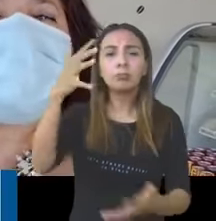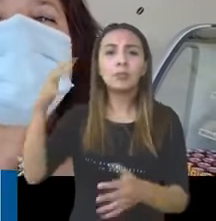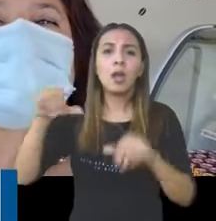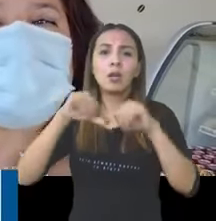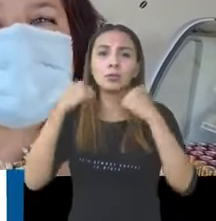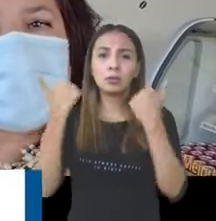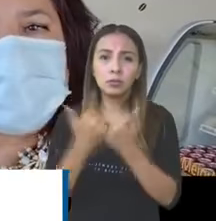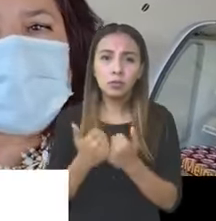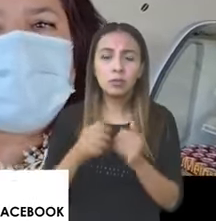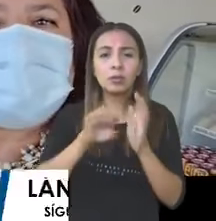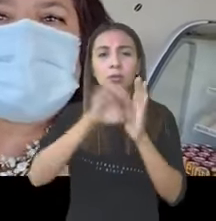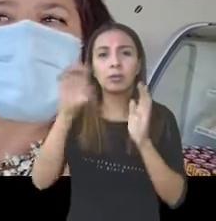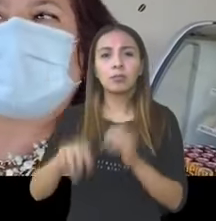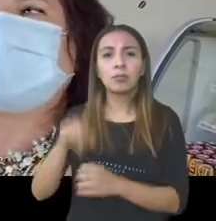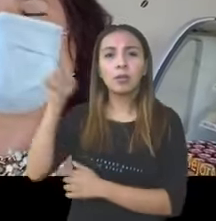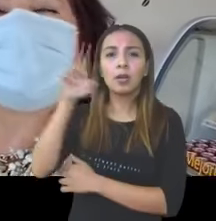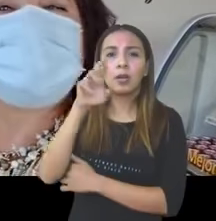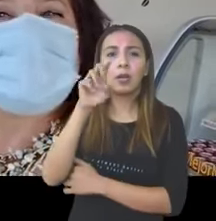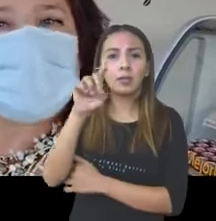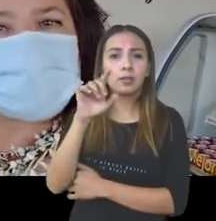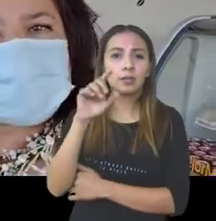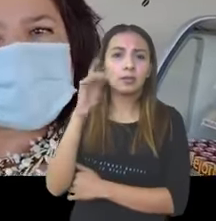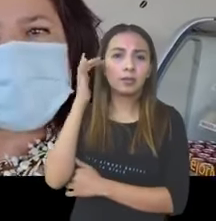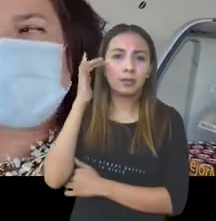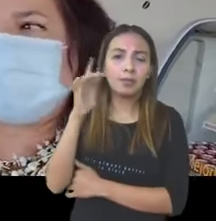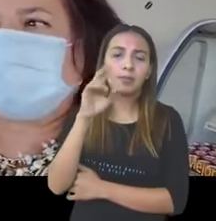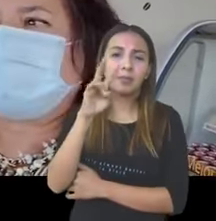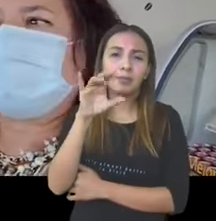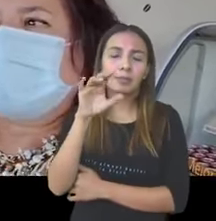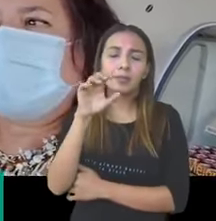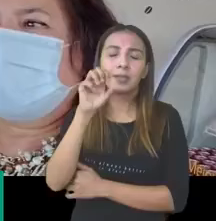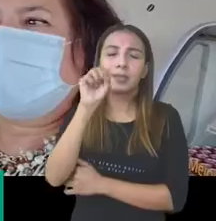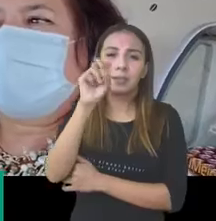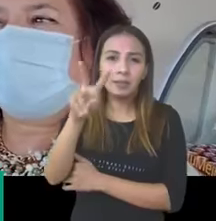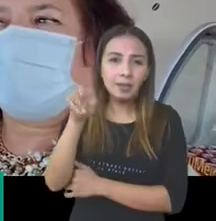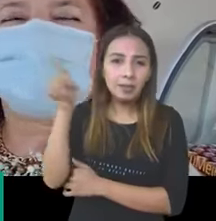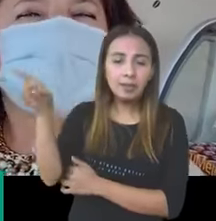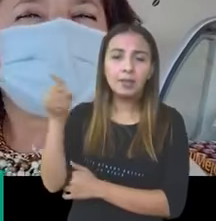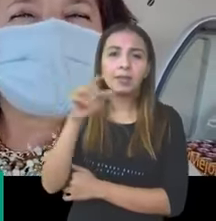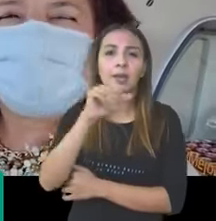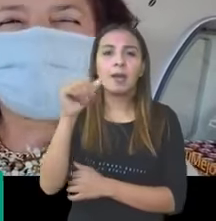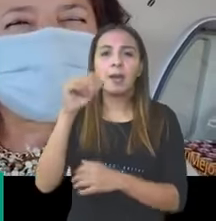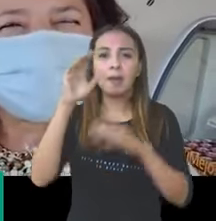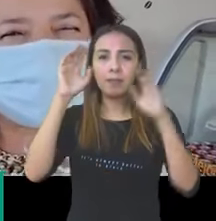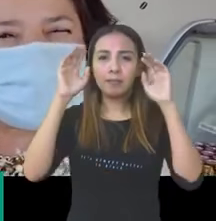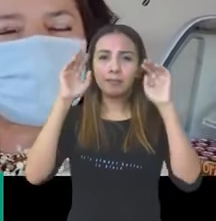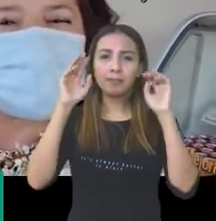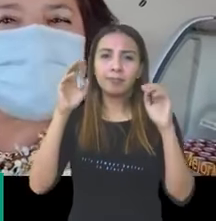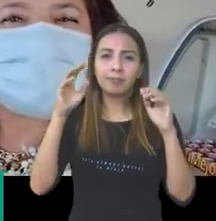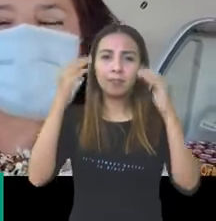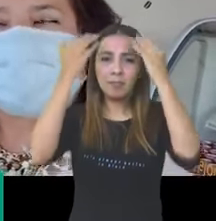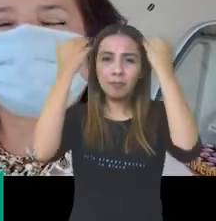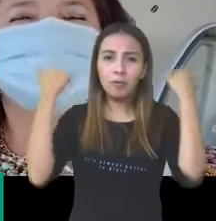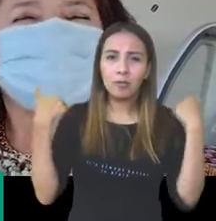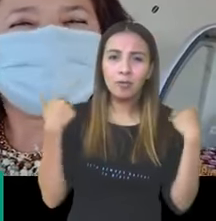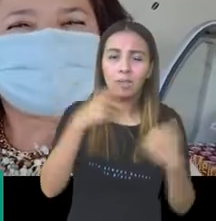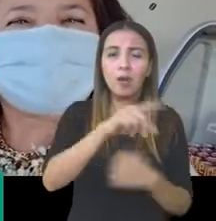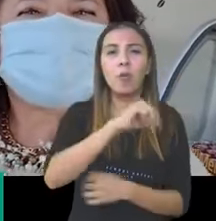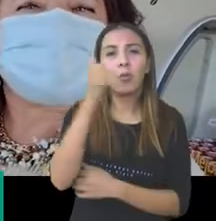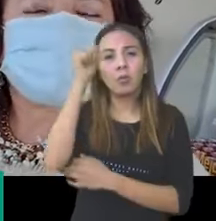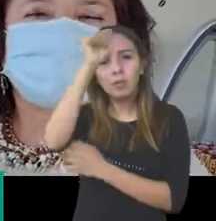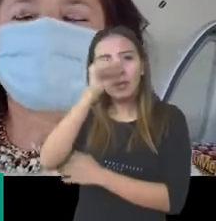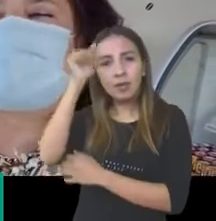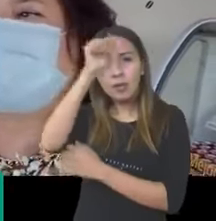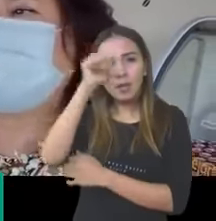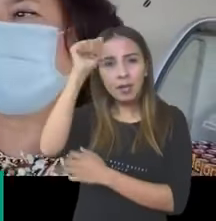al albergue San Vicente, a las Madres Adoratrices, al albergue del Padre, no recuerdo ahorita el nombre, sí, del Padre, pero está enseguidita